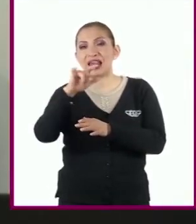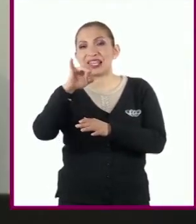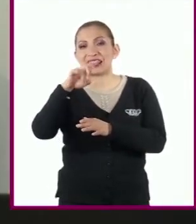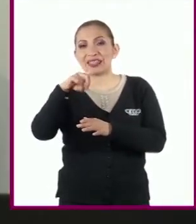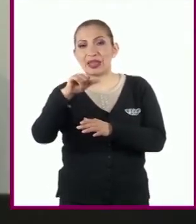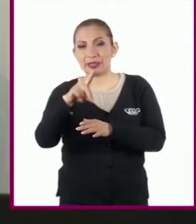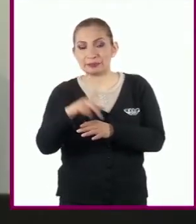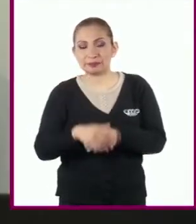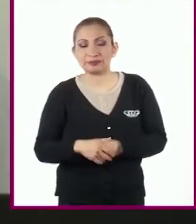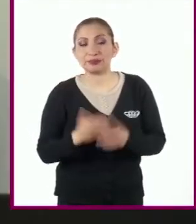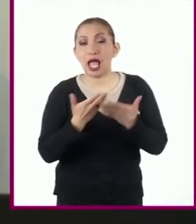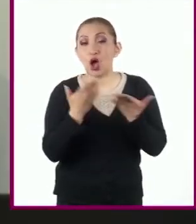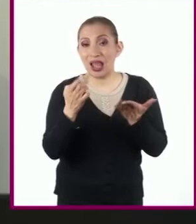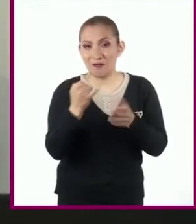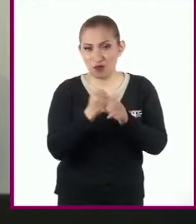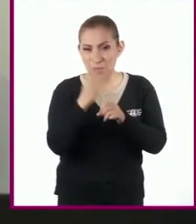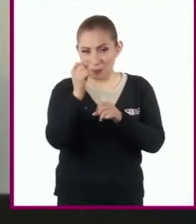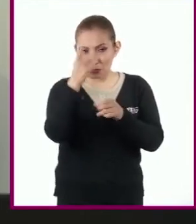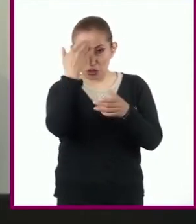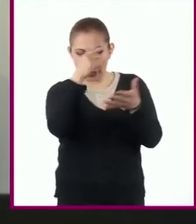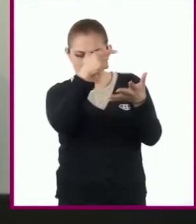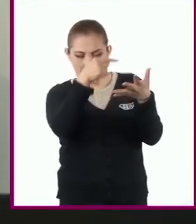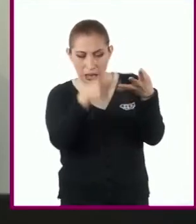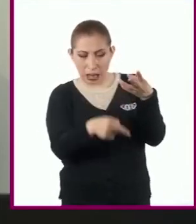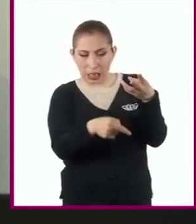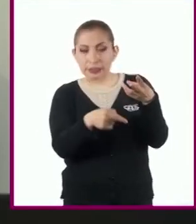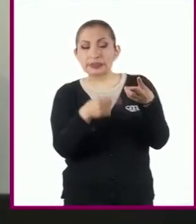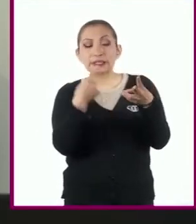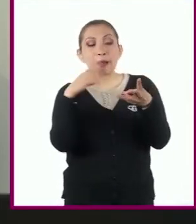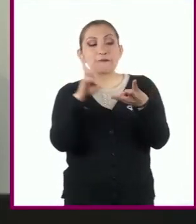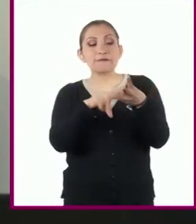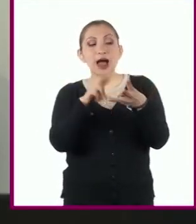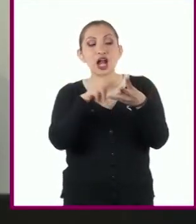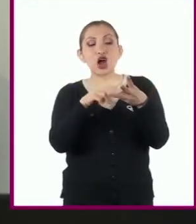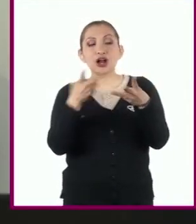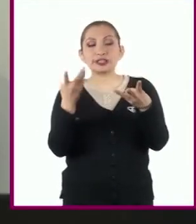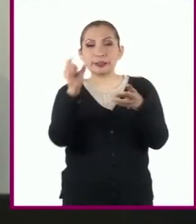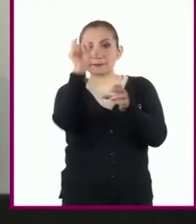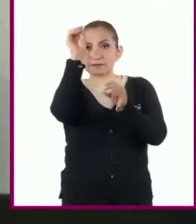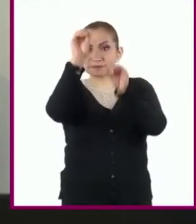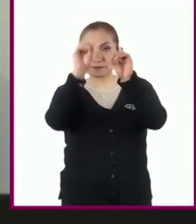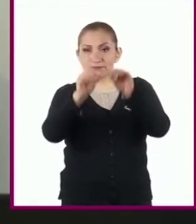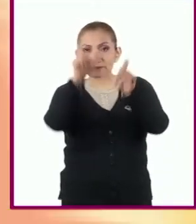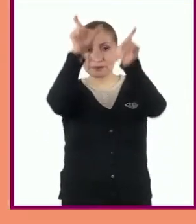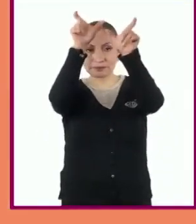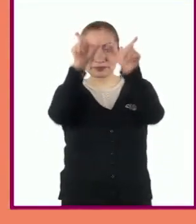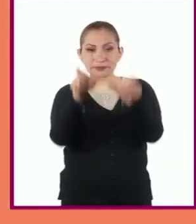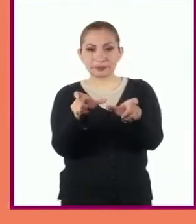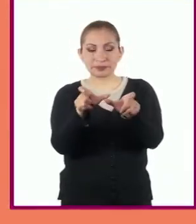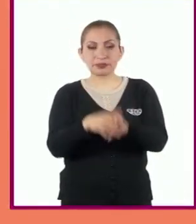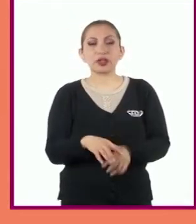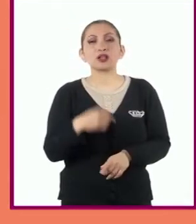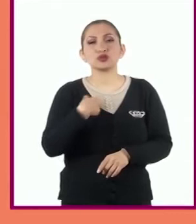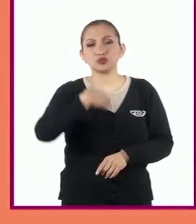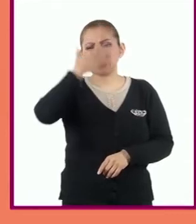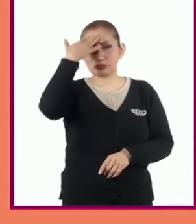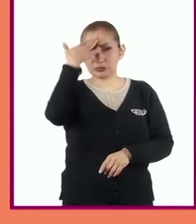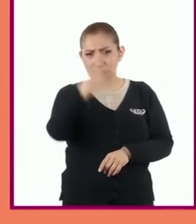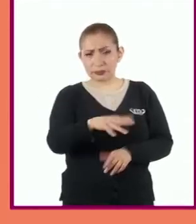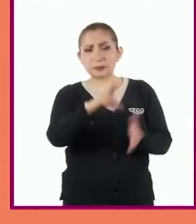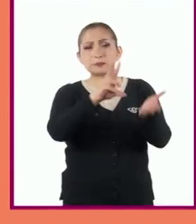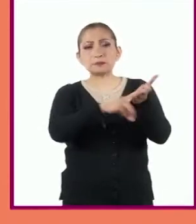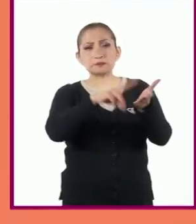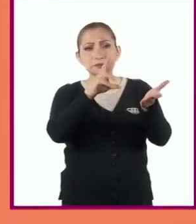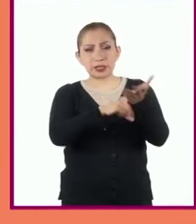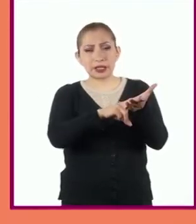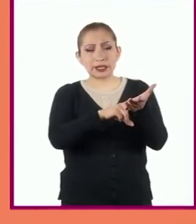Ahora, con esta información determinemos valores y completemos la tabla. Si conocemos el valor